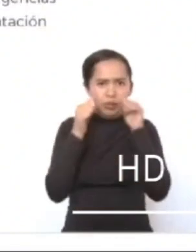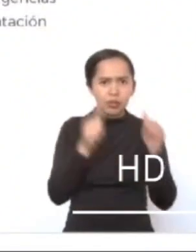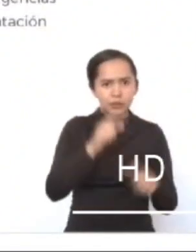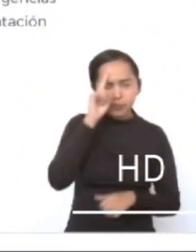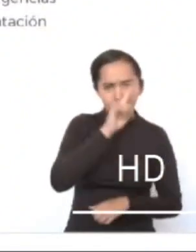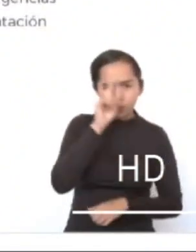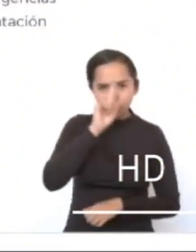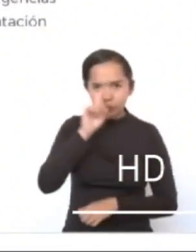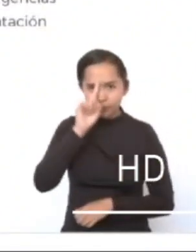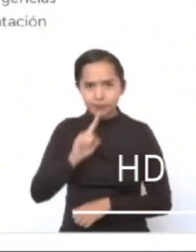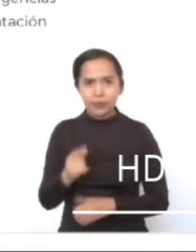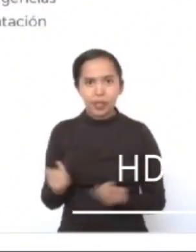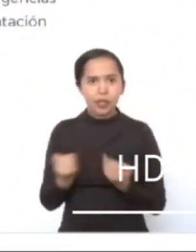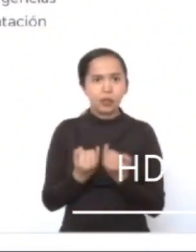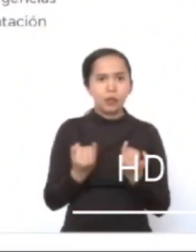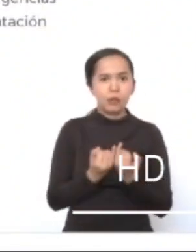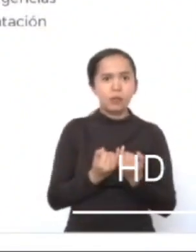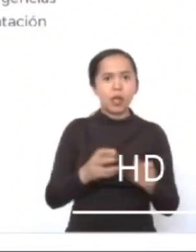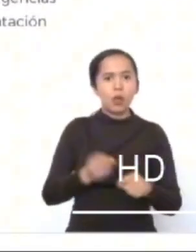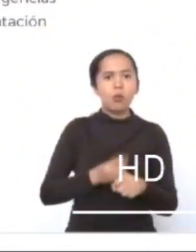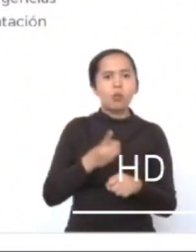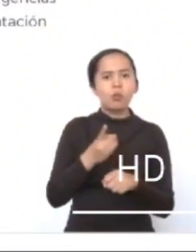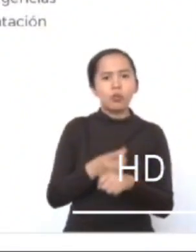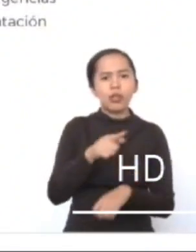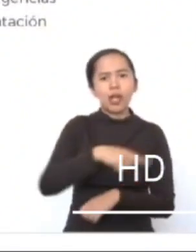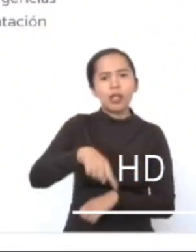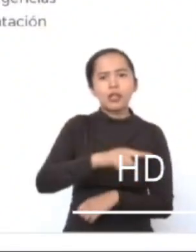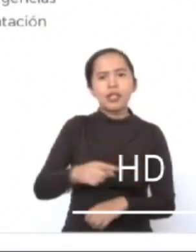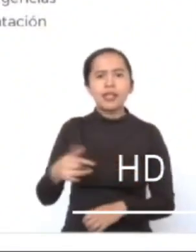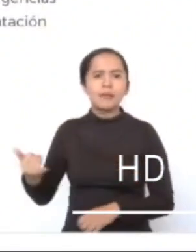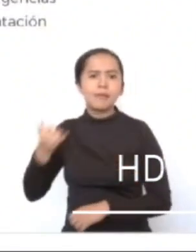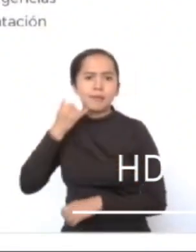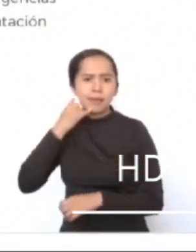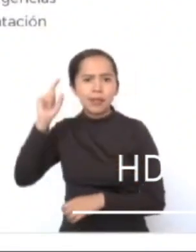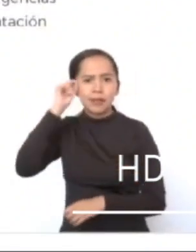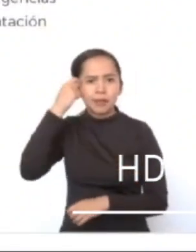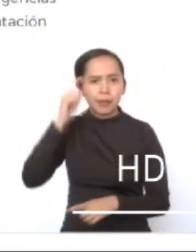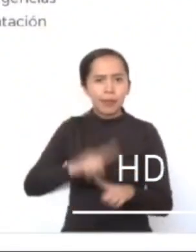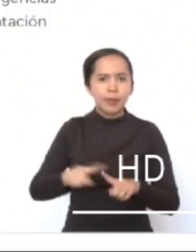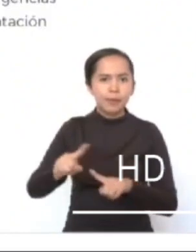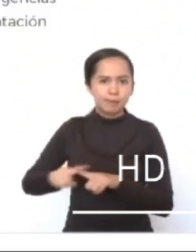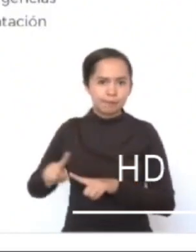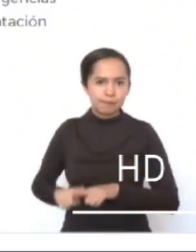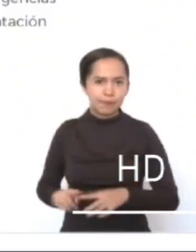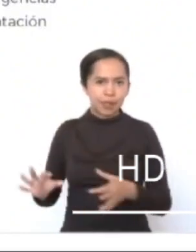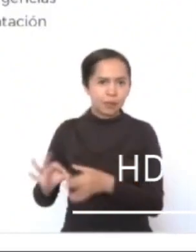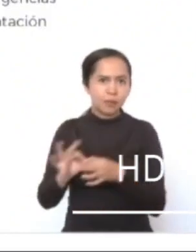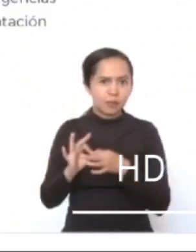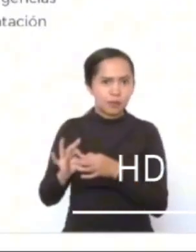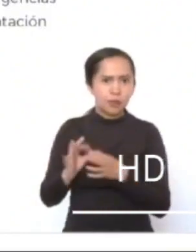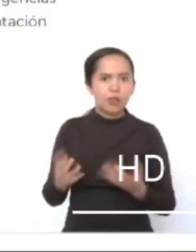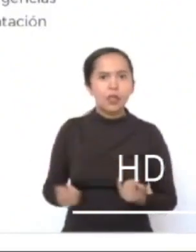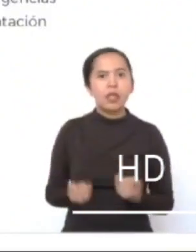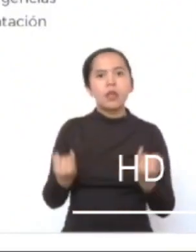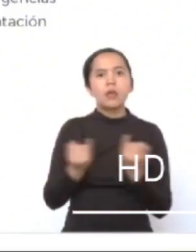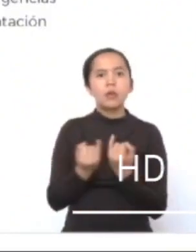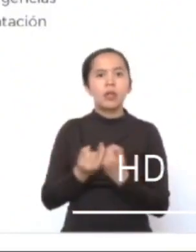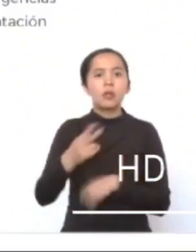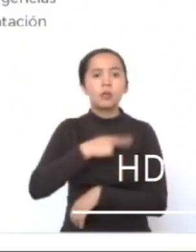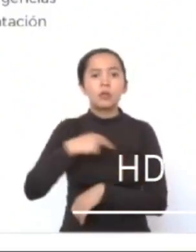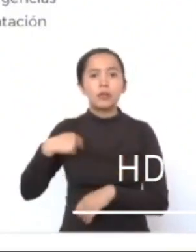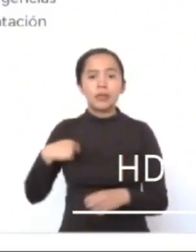a canalizar oportunamente a los servicios. O en ese momento, si es necesario, haremos